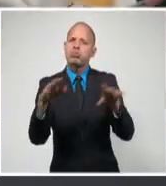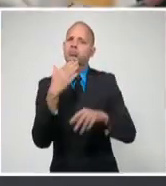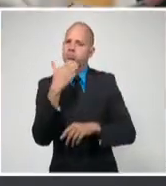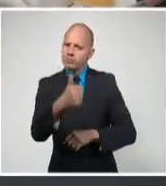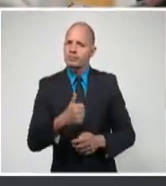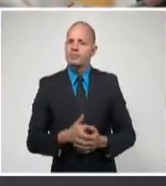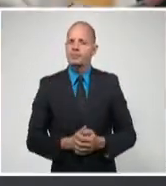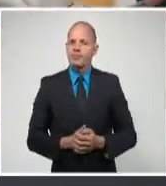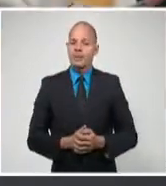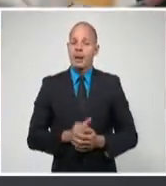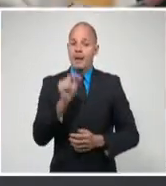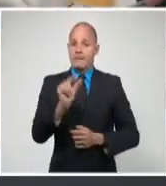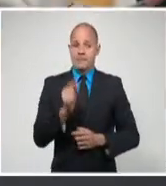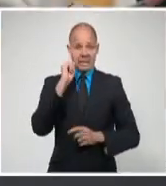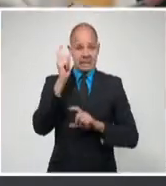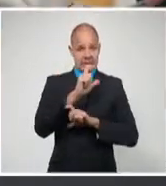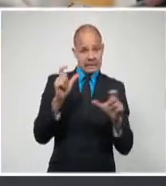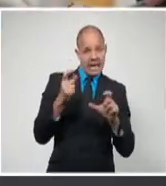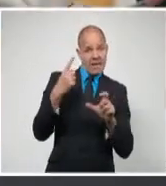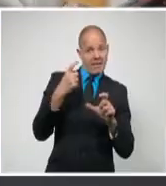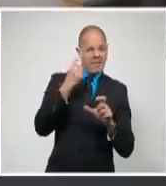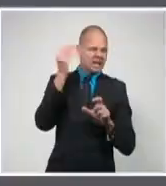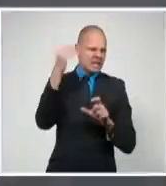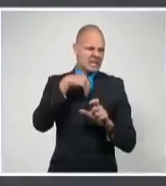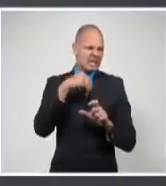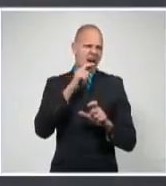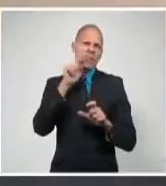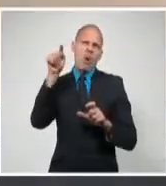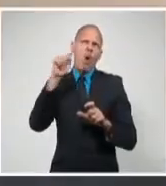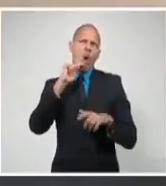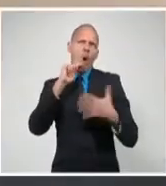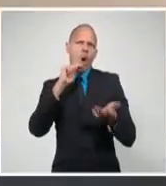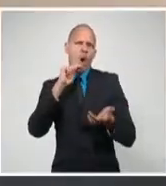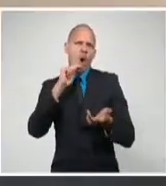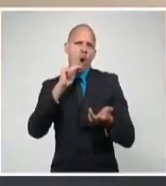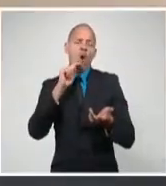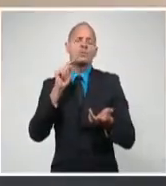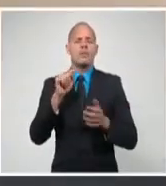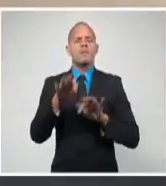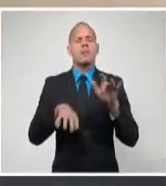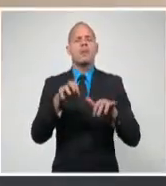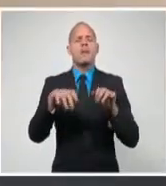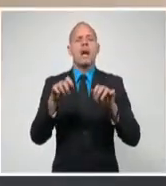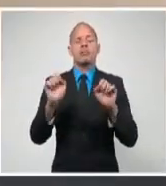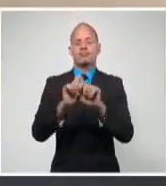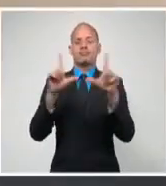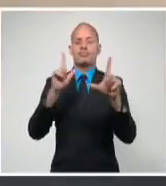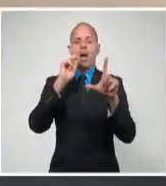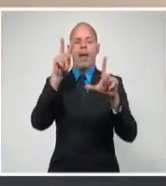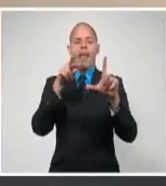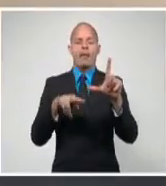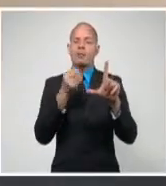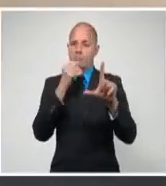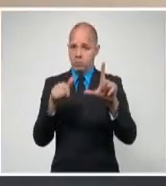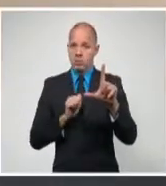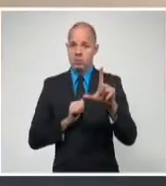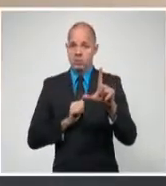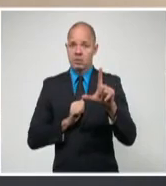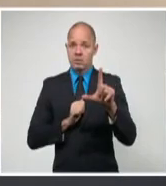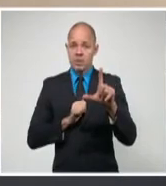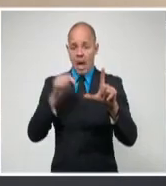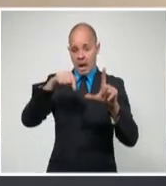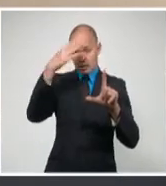camino y tienen una idea de lo que hacen otros colegas en el mundo. Cuba ha tenido un papel importante en la producción